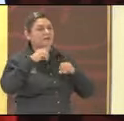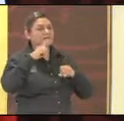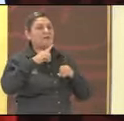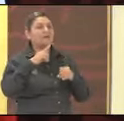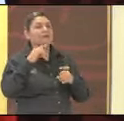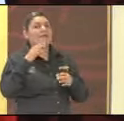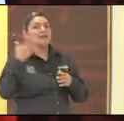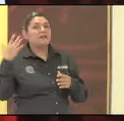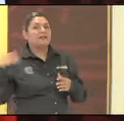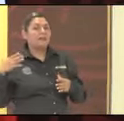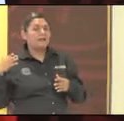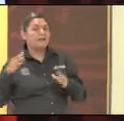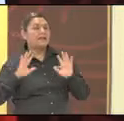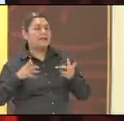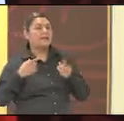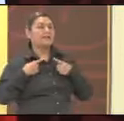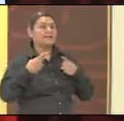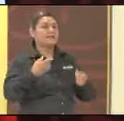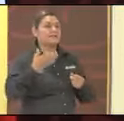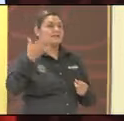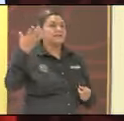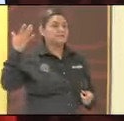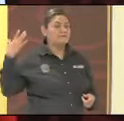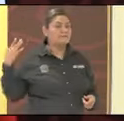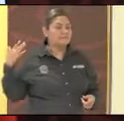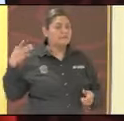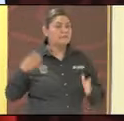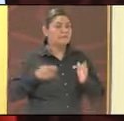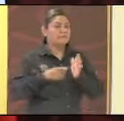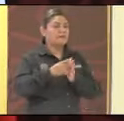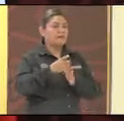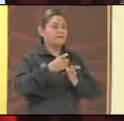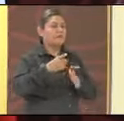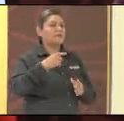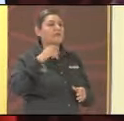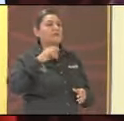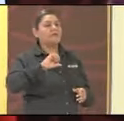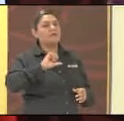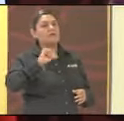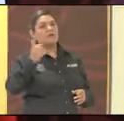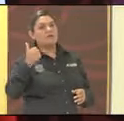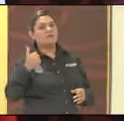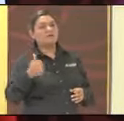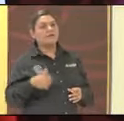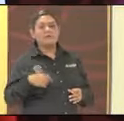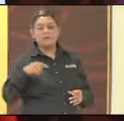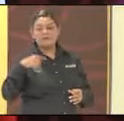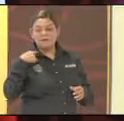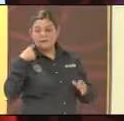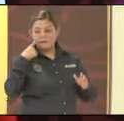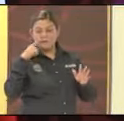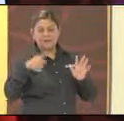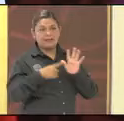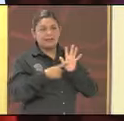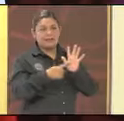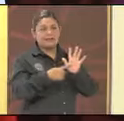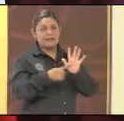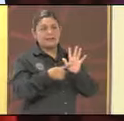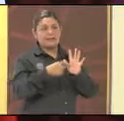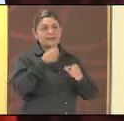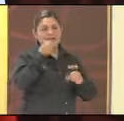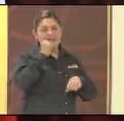Ya anteriormente habíamos entregado a desarrollo urbano, ya habíamos entregado a otros también. Pues aquí está la carta, miren, se las